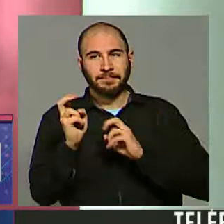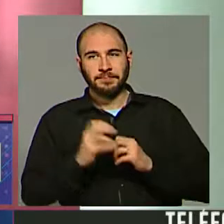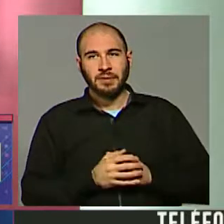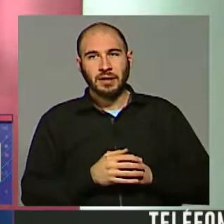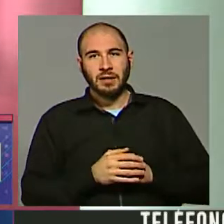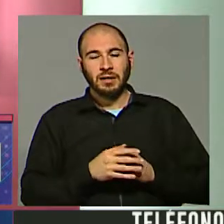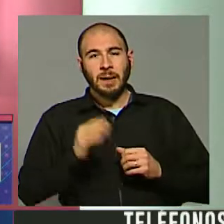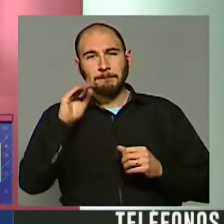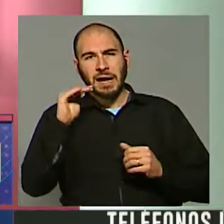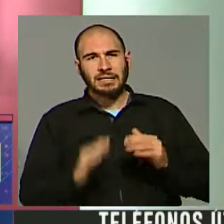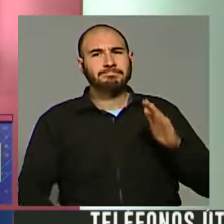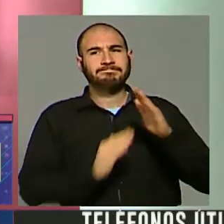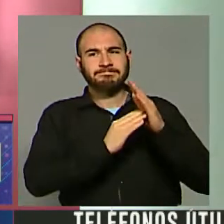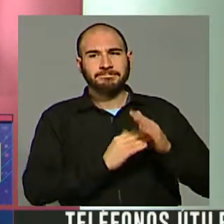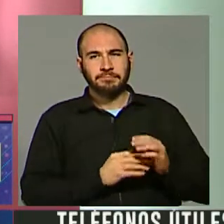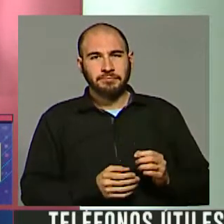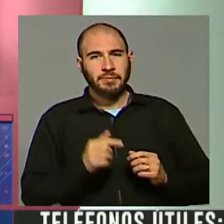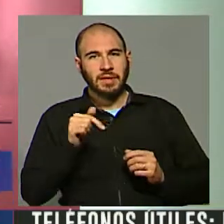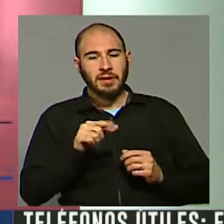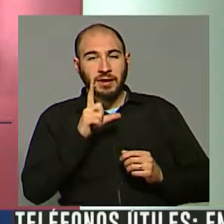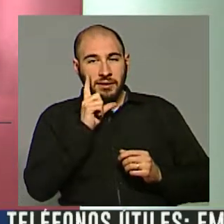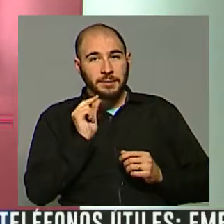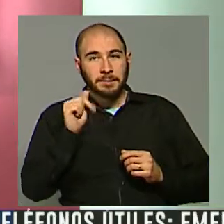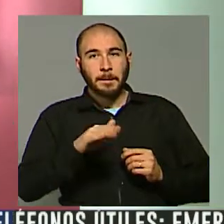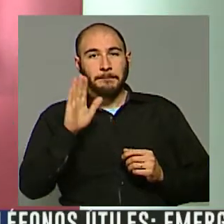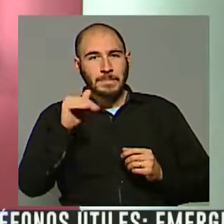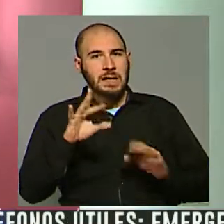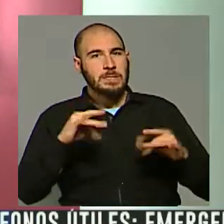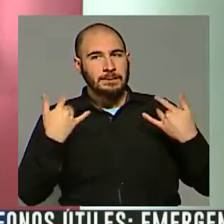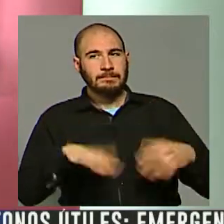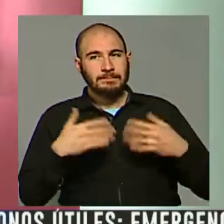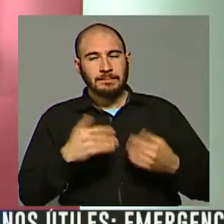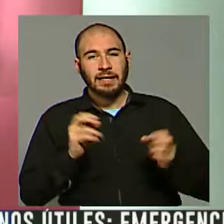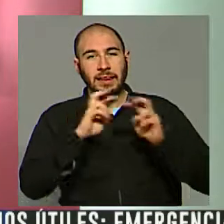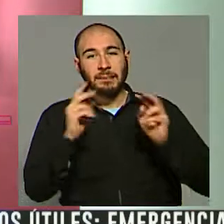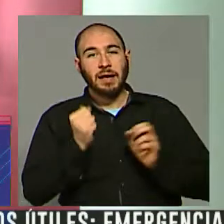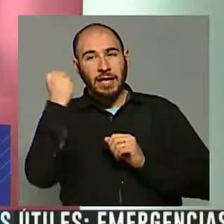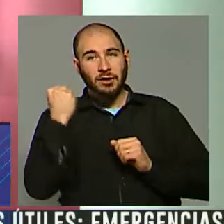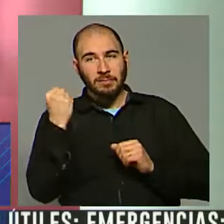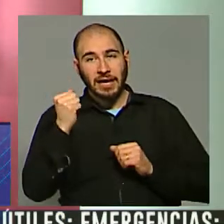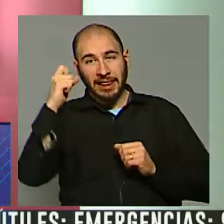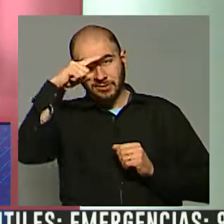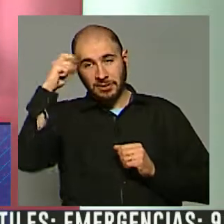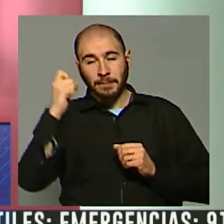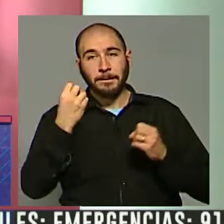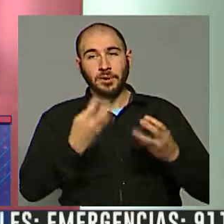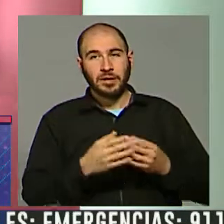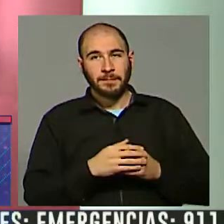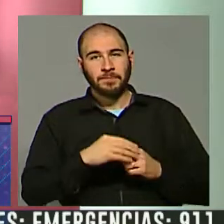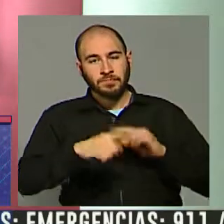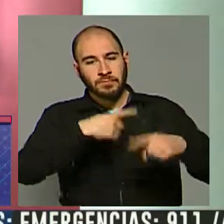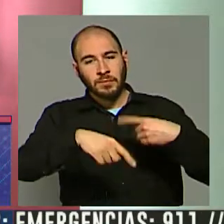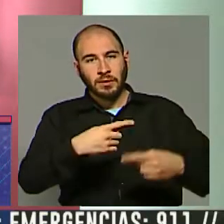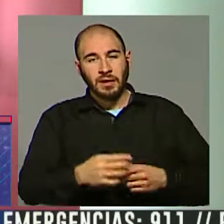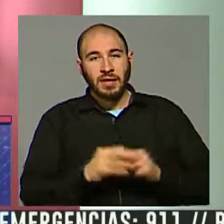En el supermartes, esperaba un martes complicado en cuanto a la economía a nivel nacional porque debían de